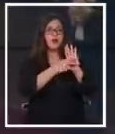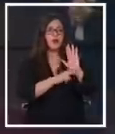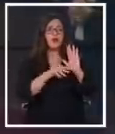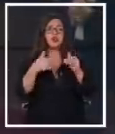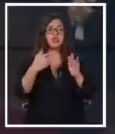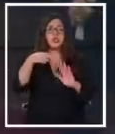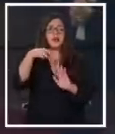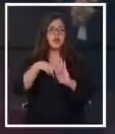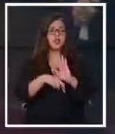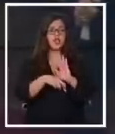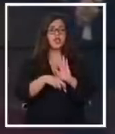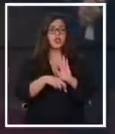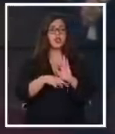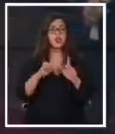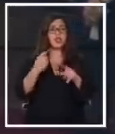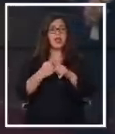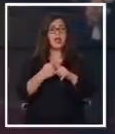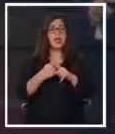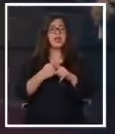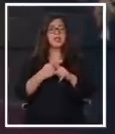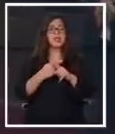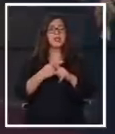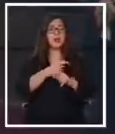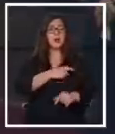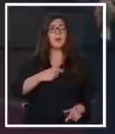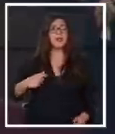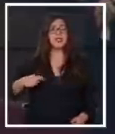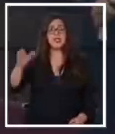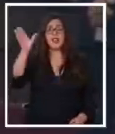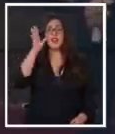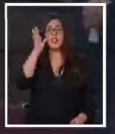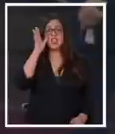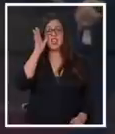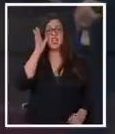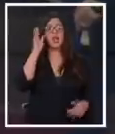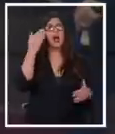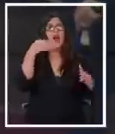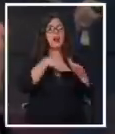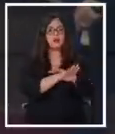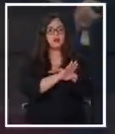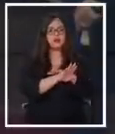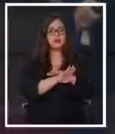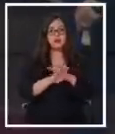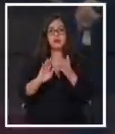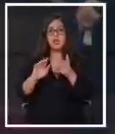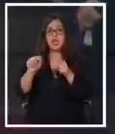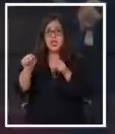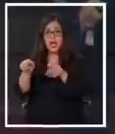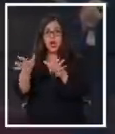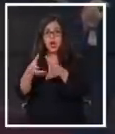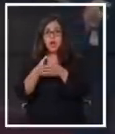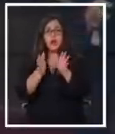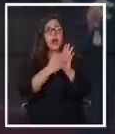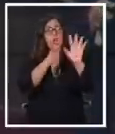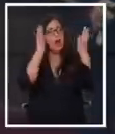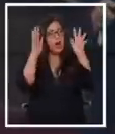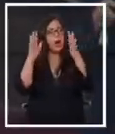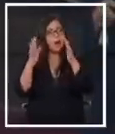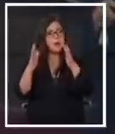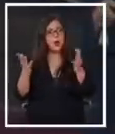el proyecto de la ex presidenta bachelet se queda en un cajón y no se mueve ahí y todo ese sector lo aplaudió entusiastamente